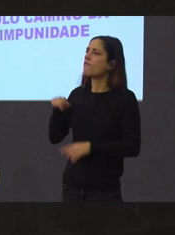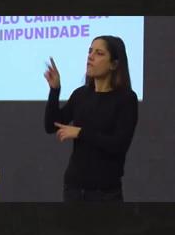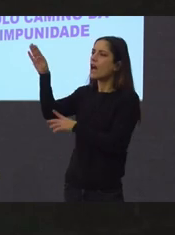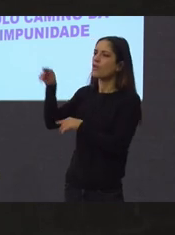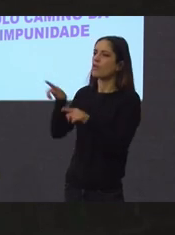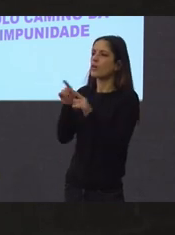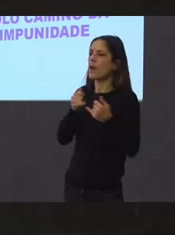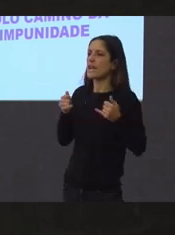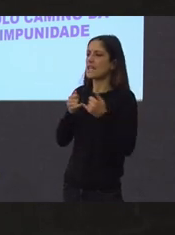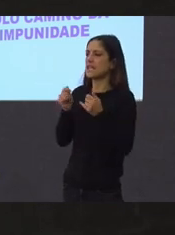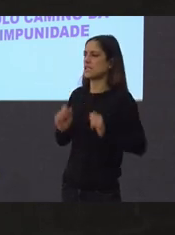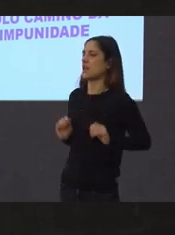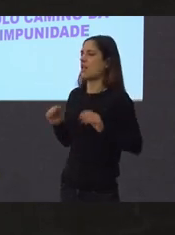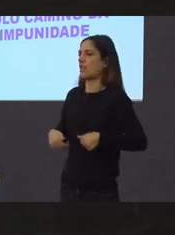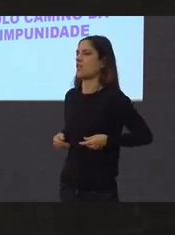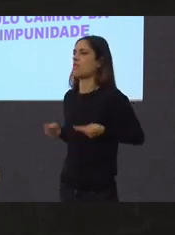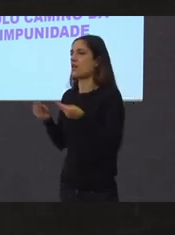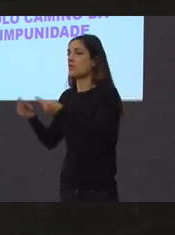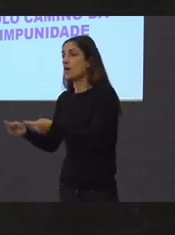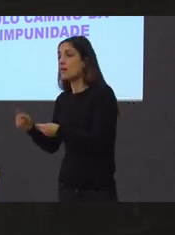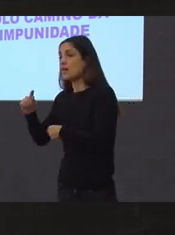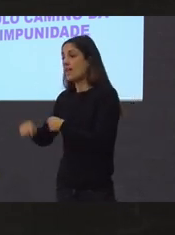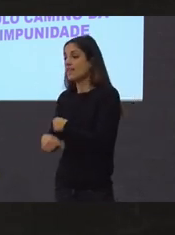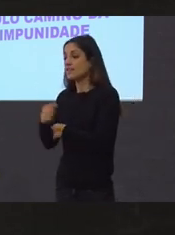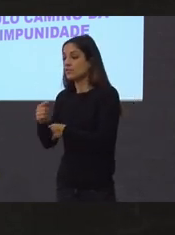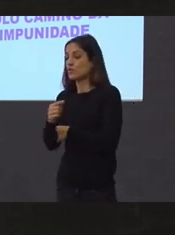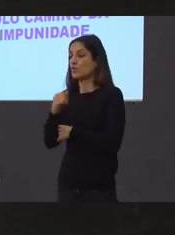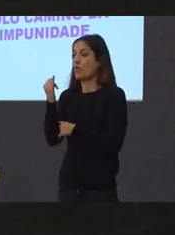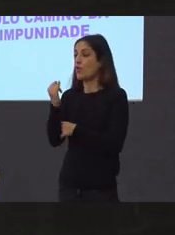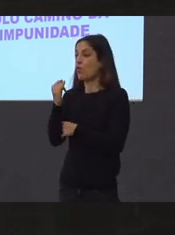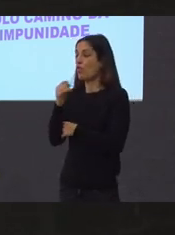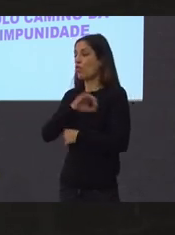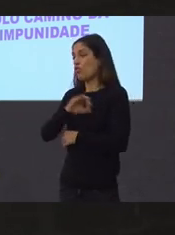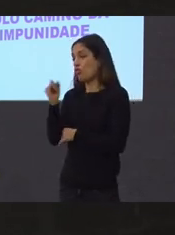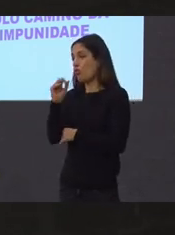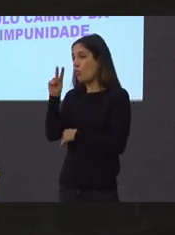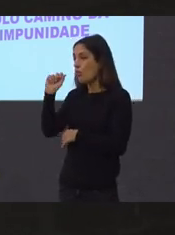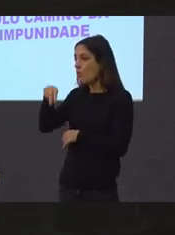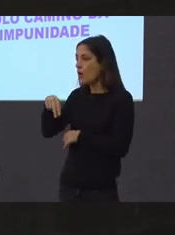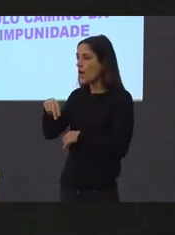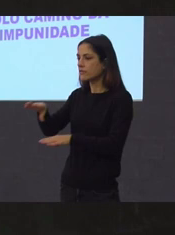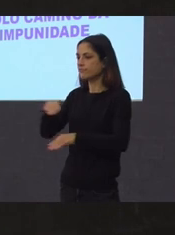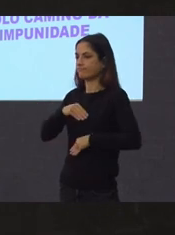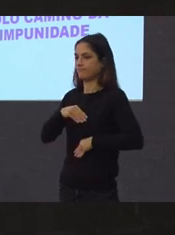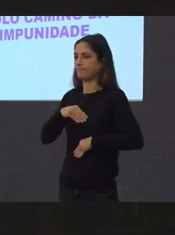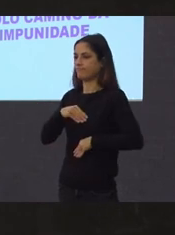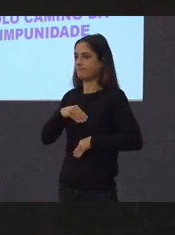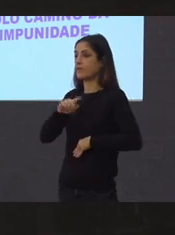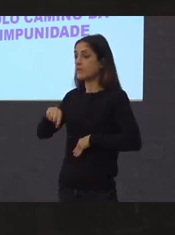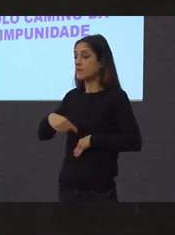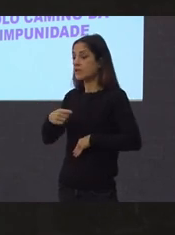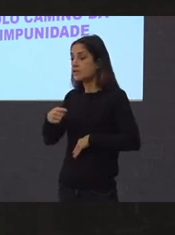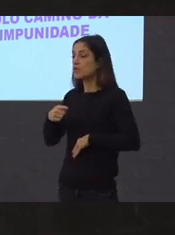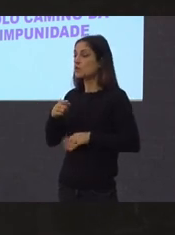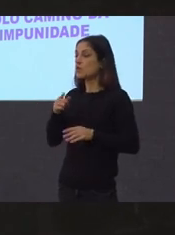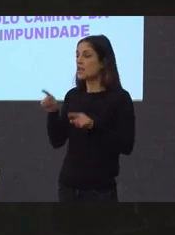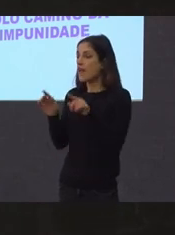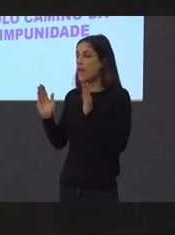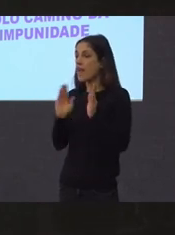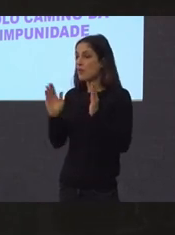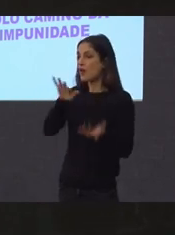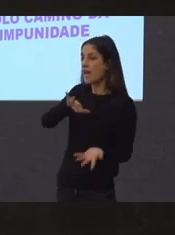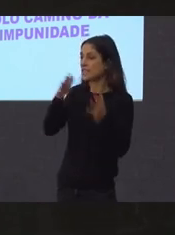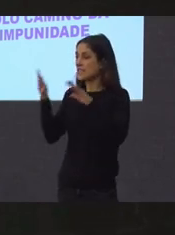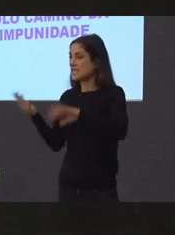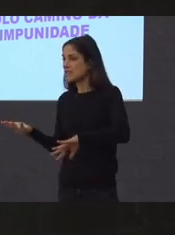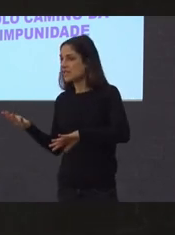ser propiedade de Don Juan, e Don Juan todas estas propiedades as foi vendendo durante a transición